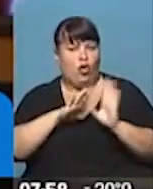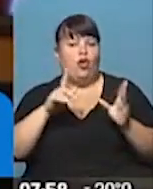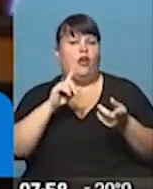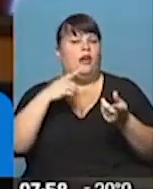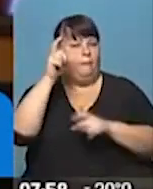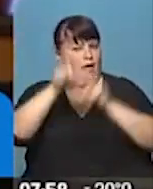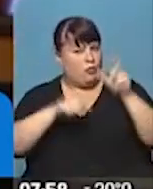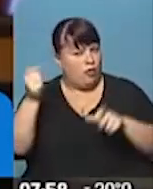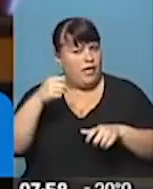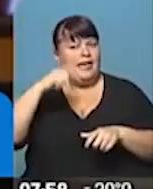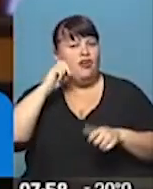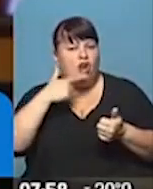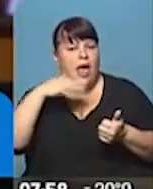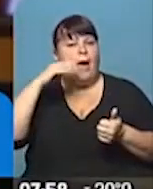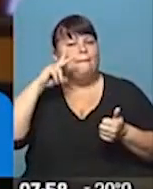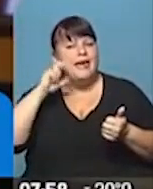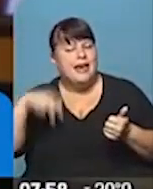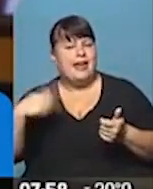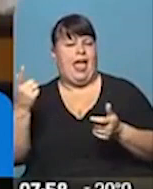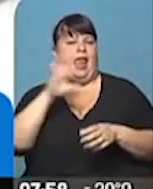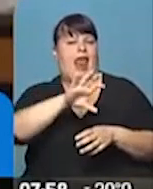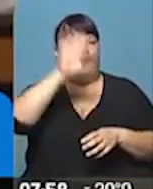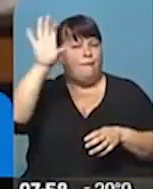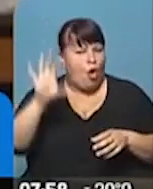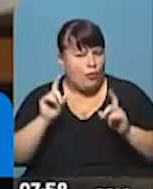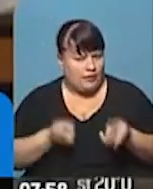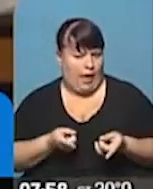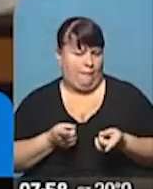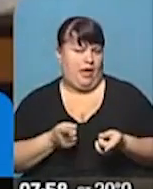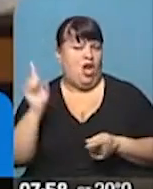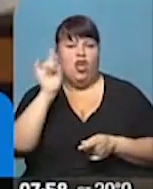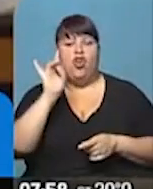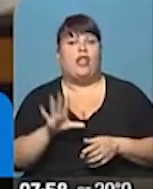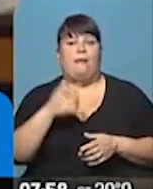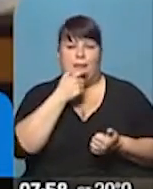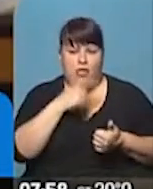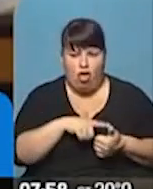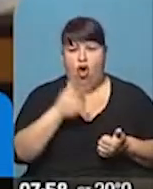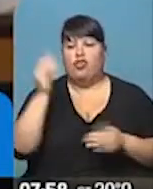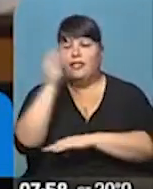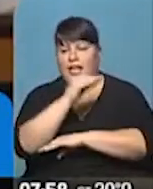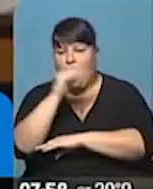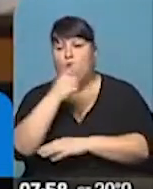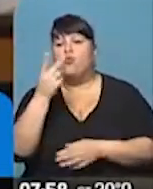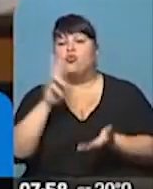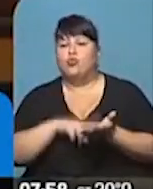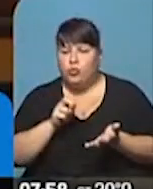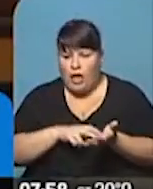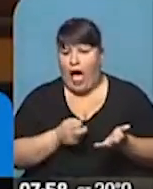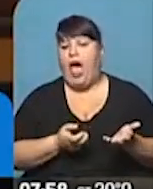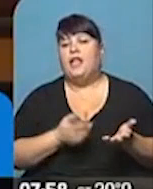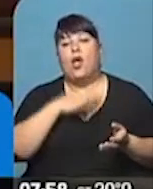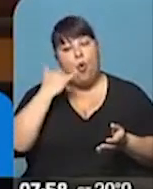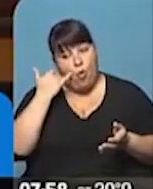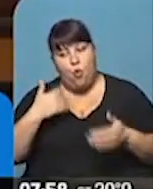figuras importantes como Nicolás, Miriam Bregman, y en el interior, digamos, no solamente en Mendoza, Santa Cruz, Salta, en